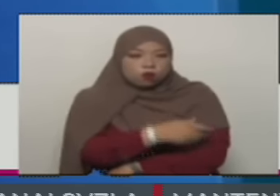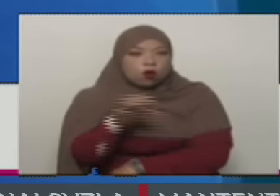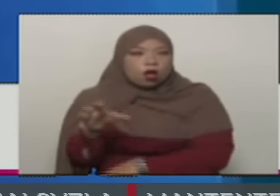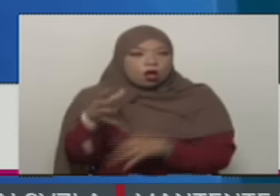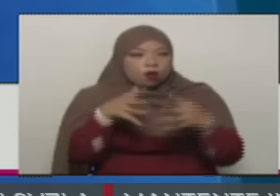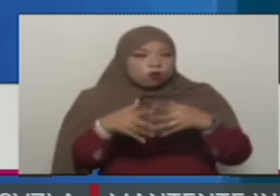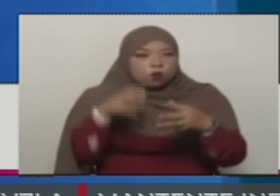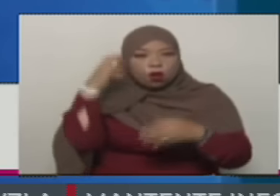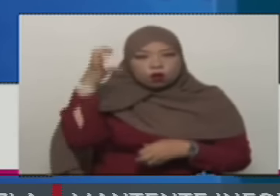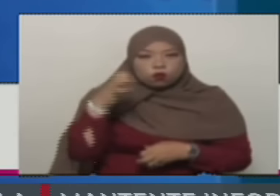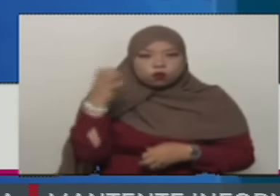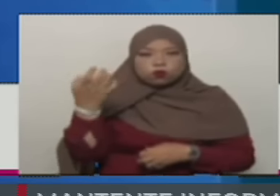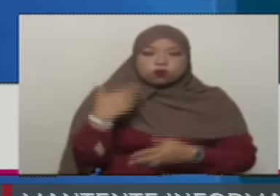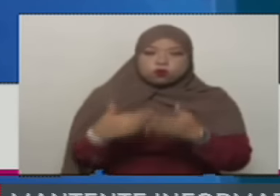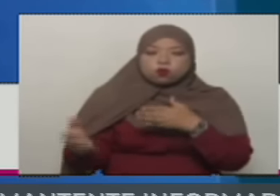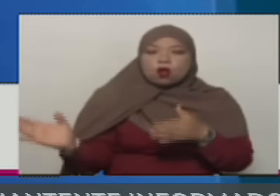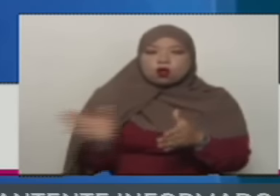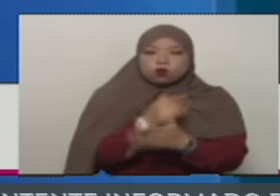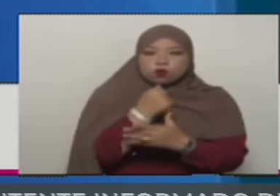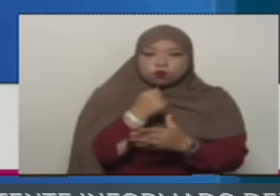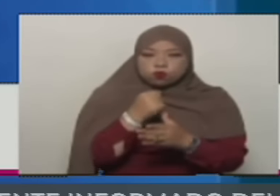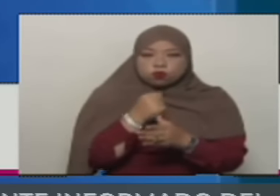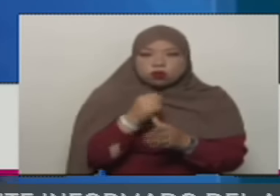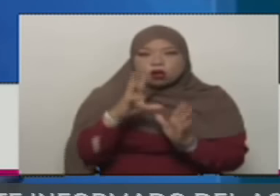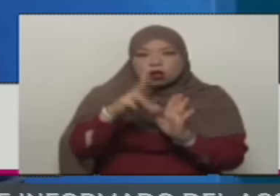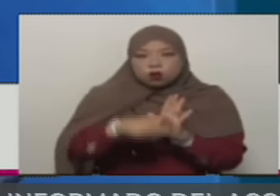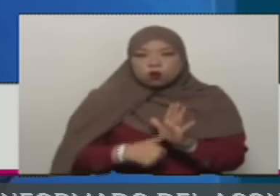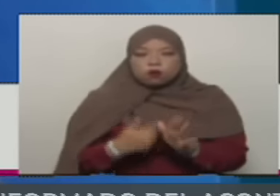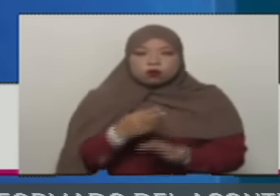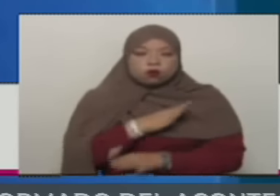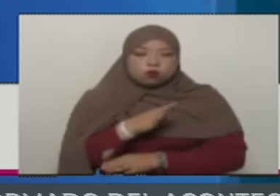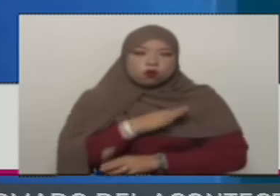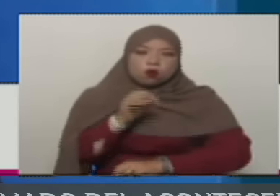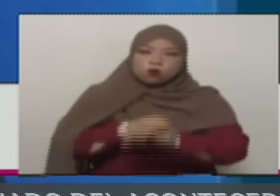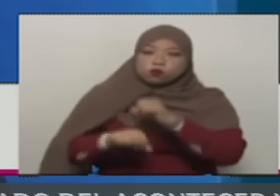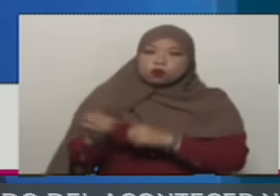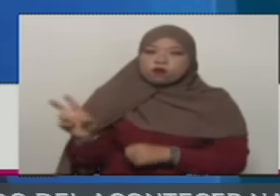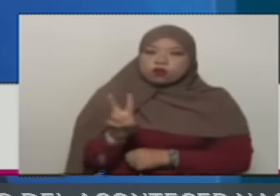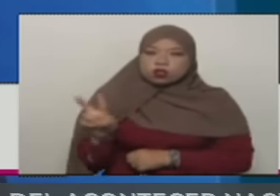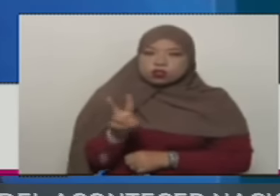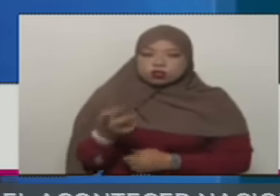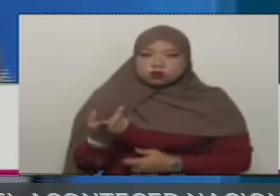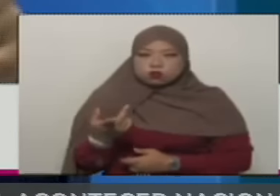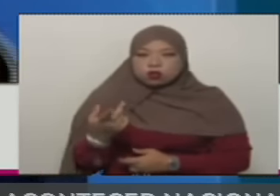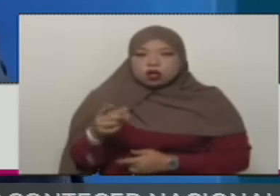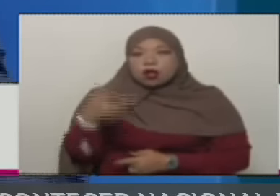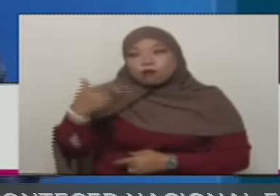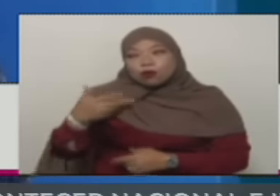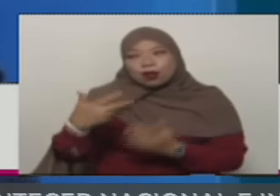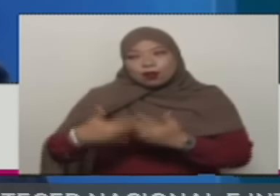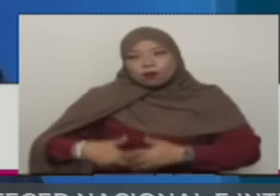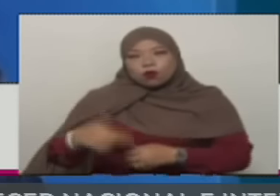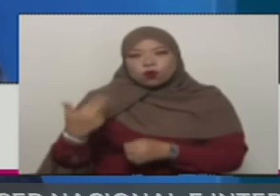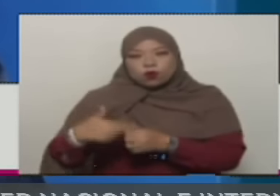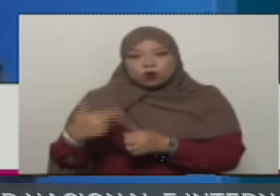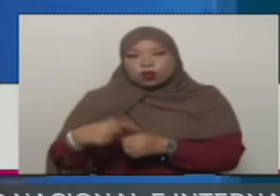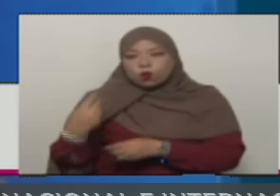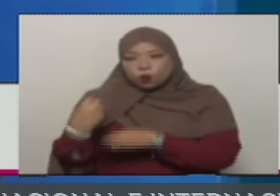yo, esto es mío. No se metan con eso. Por eso es que Venezuela es la joya de la corona. Todo eso se lo decía este